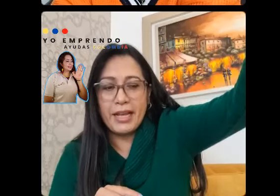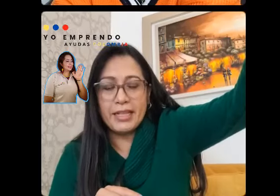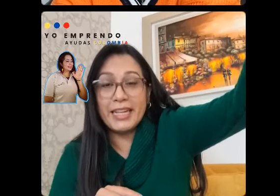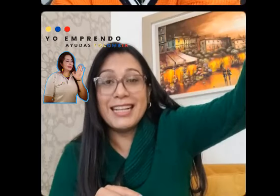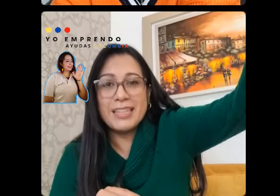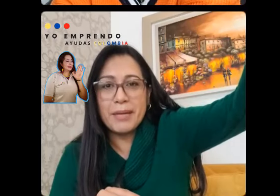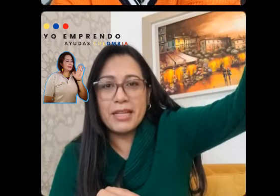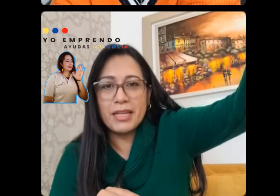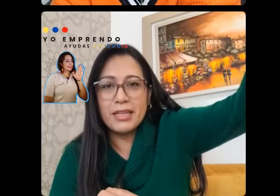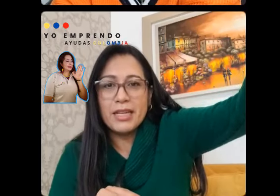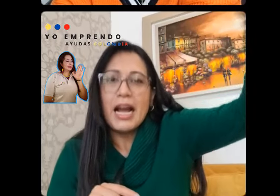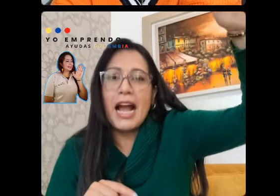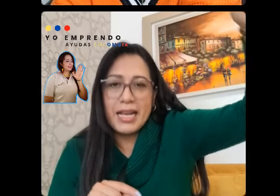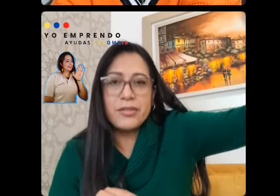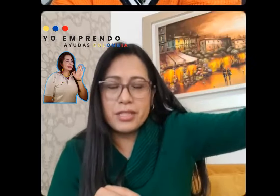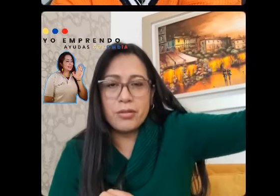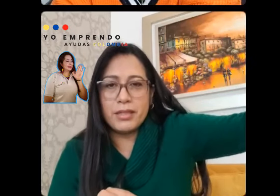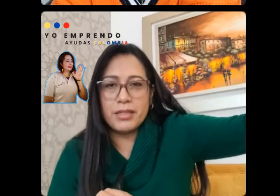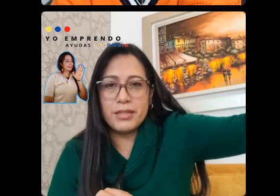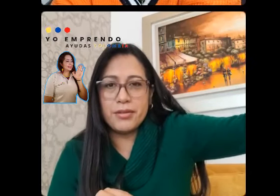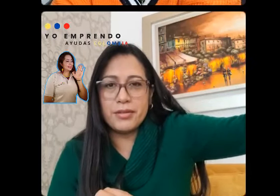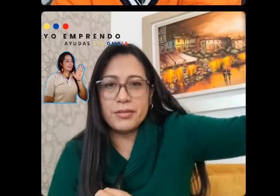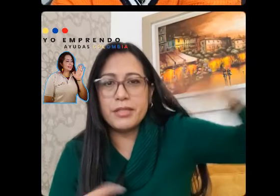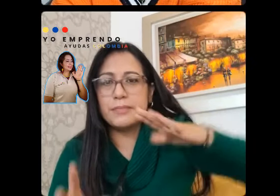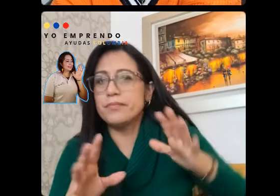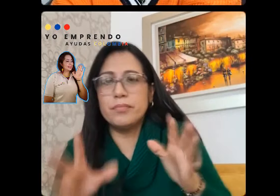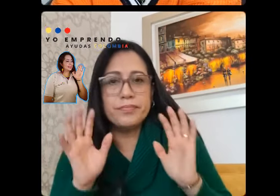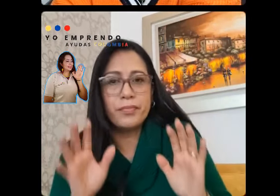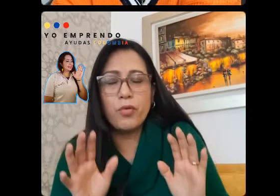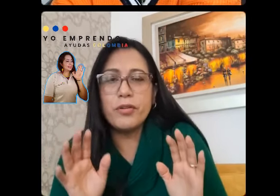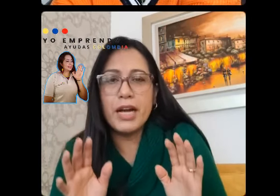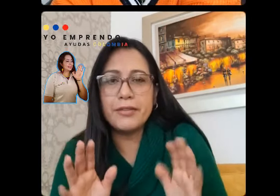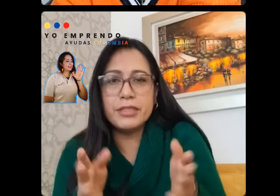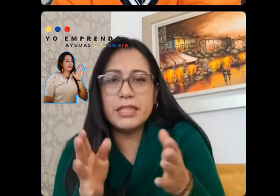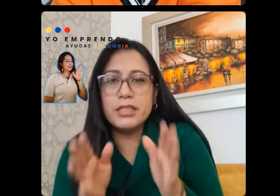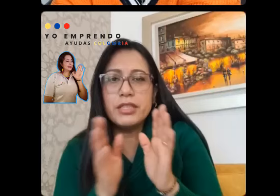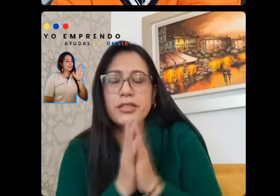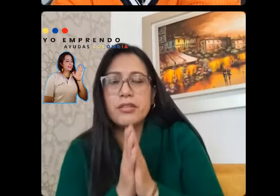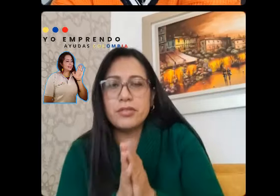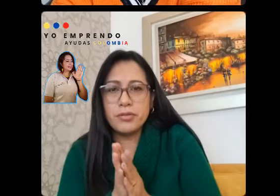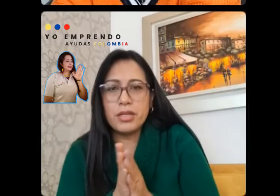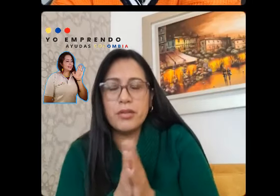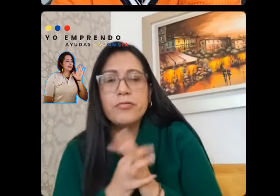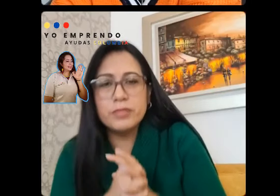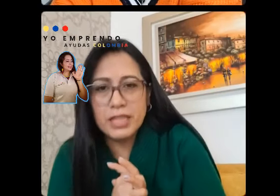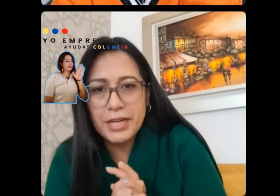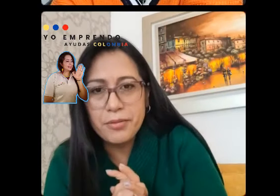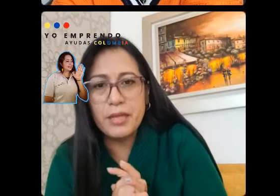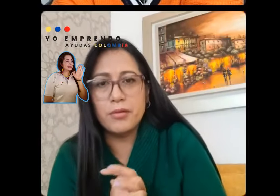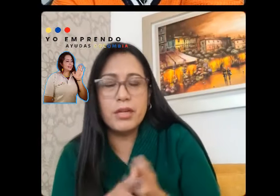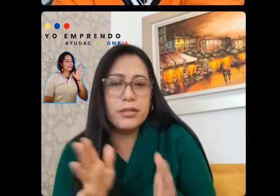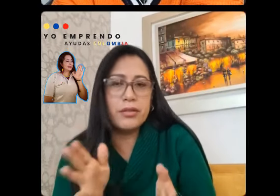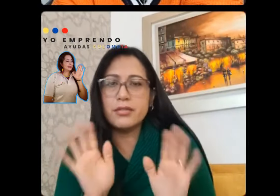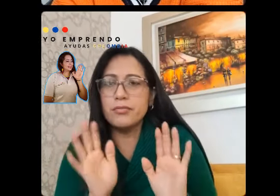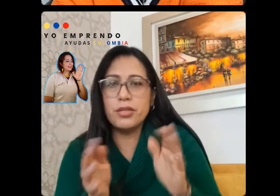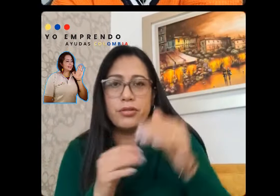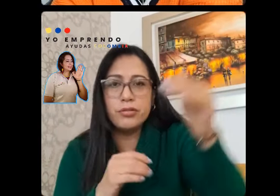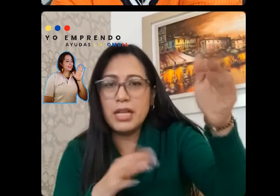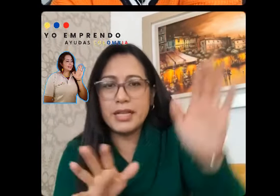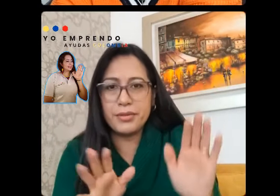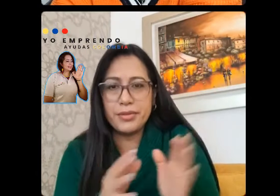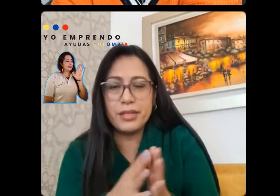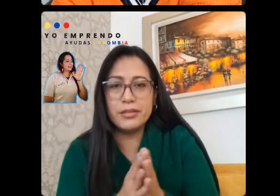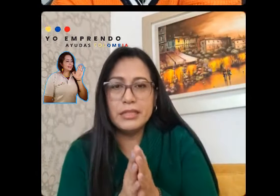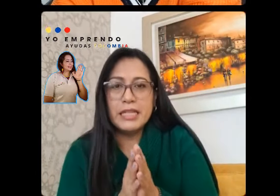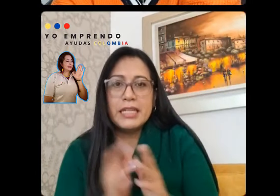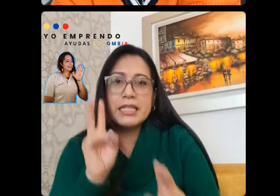de de clase media ahí es donde se toman decisiones entonces un hogar una una señora consiguió un trabajo de un salario mínimo Cuánto es un millón